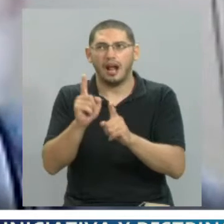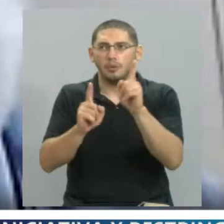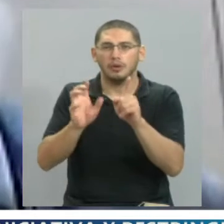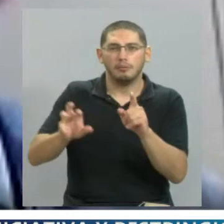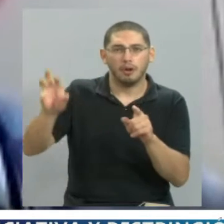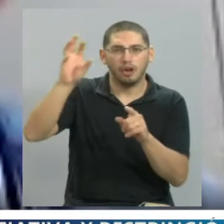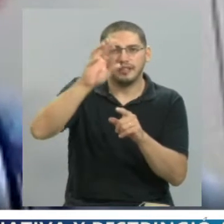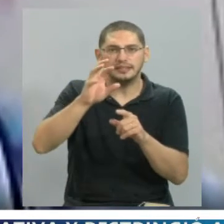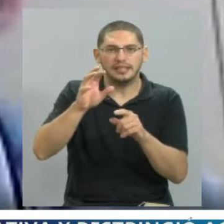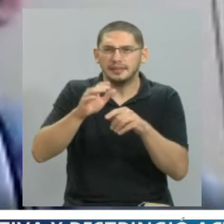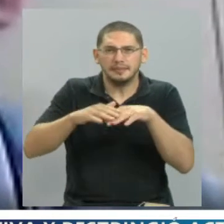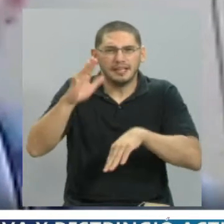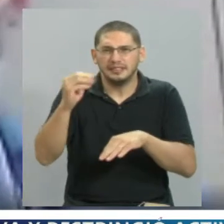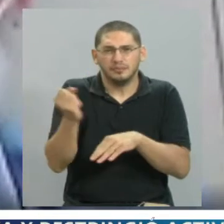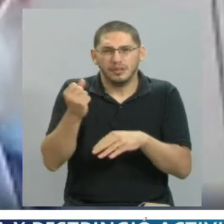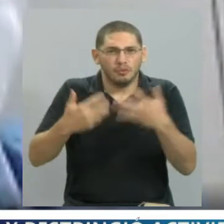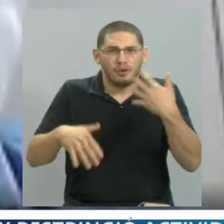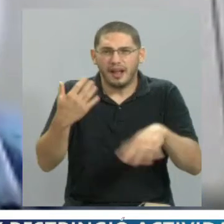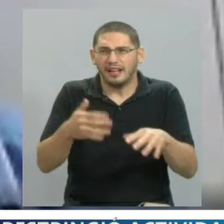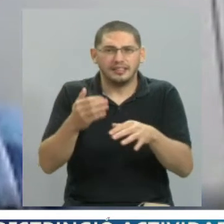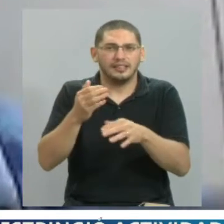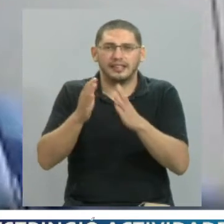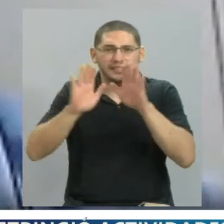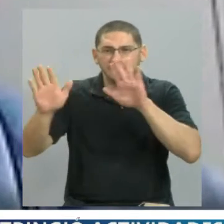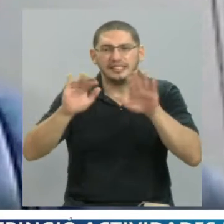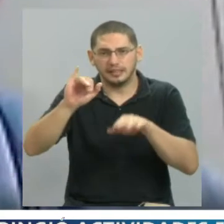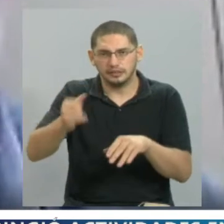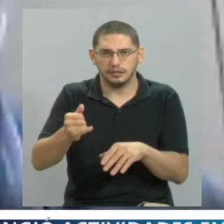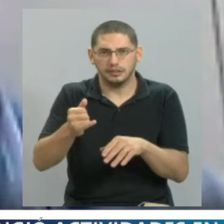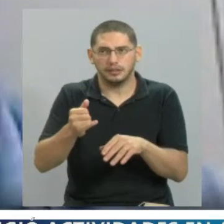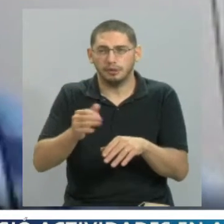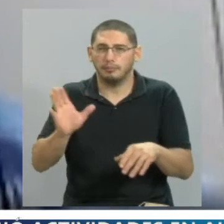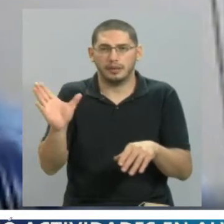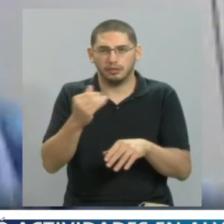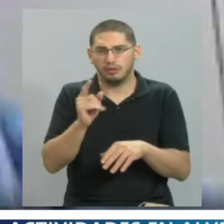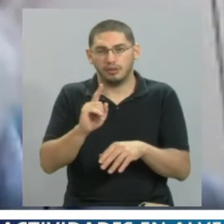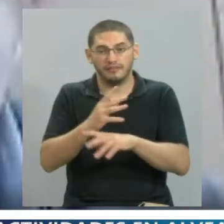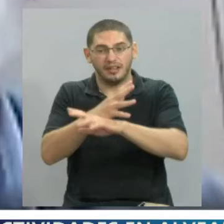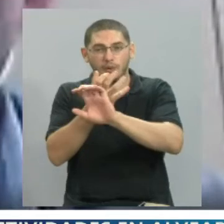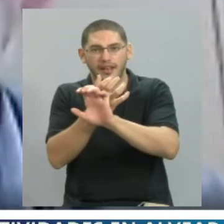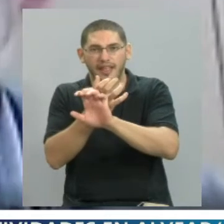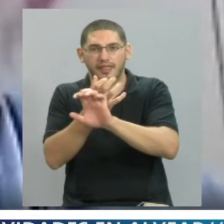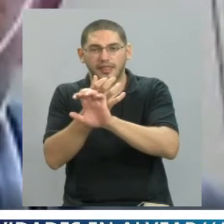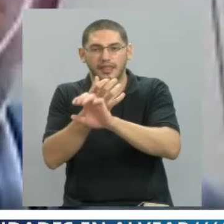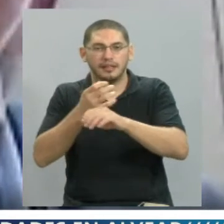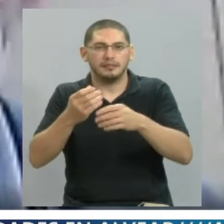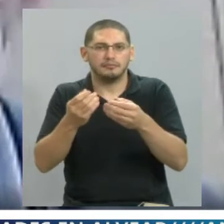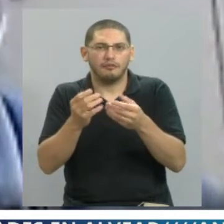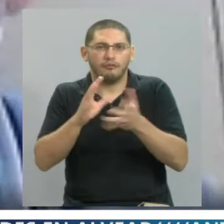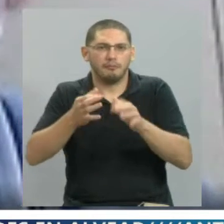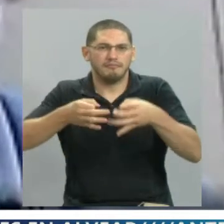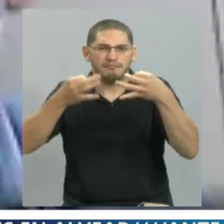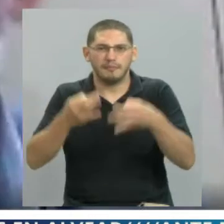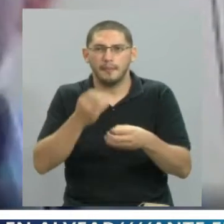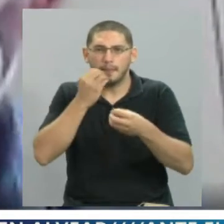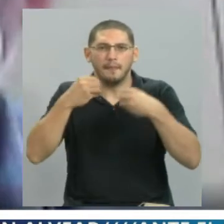indispensable. Porque no vamos a lograr una virtualidad de mejor calidad que la del año pasado en cuanto a la salud de los